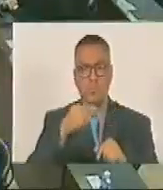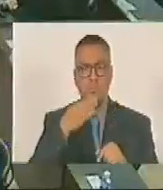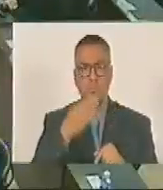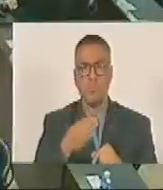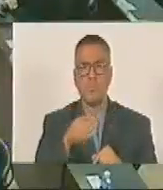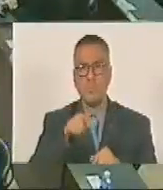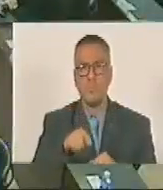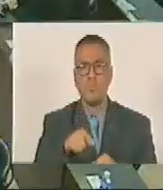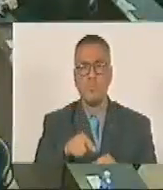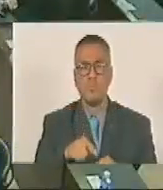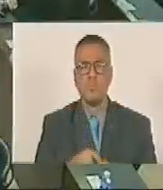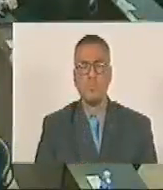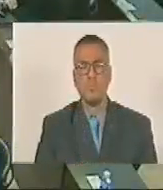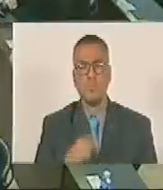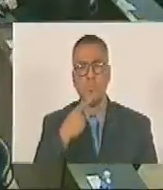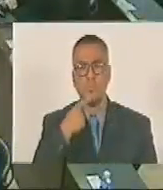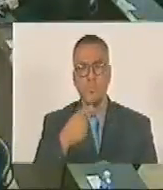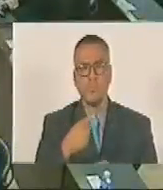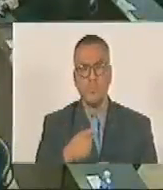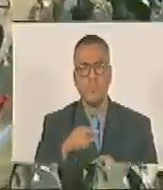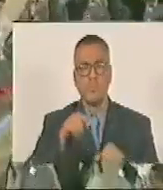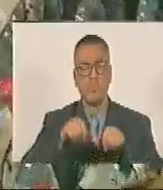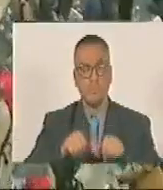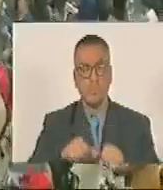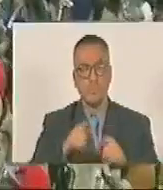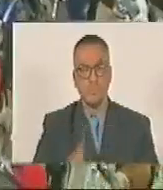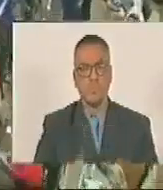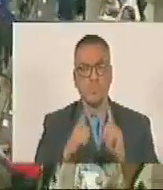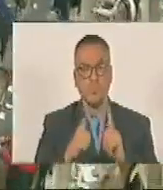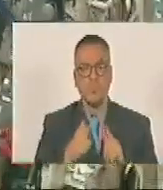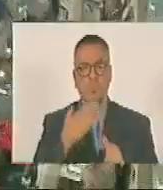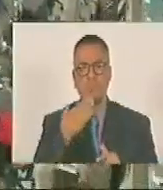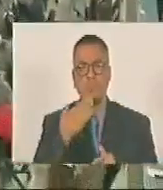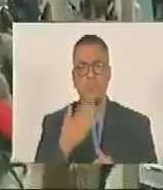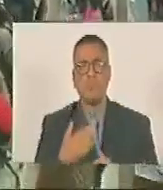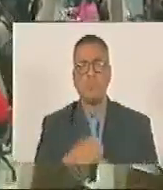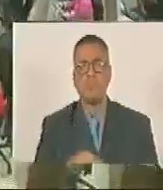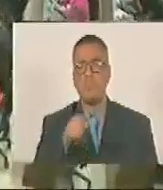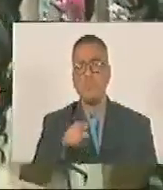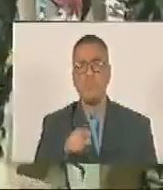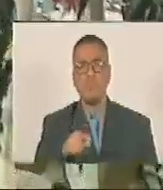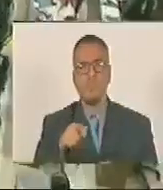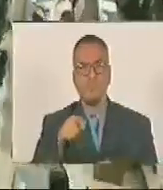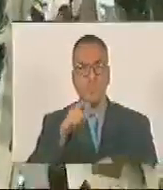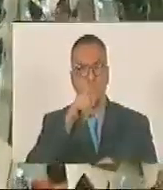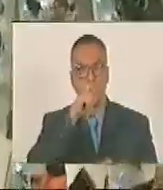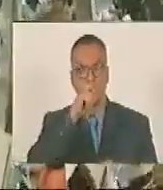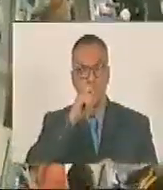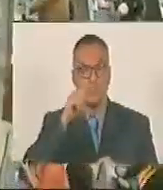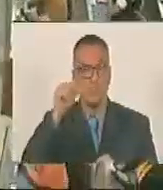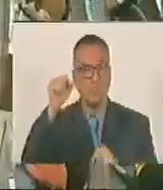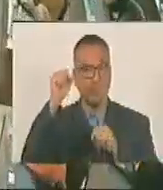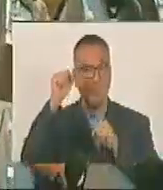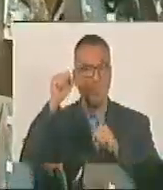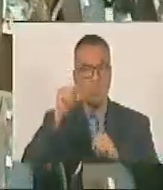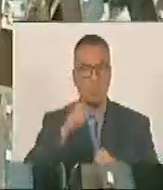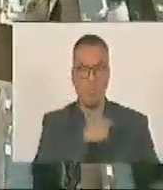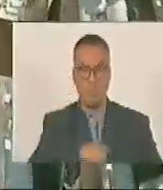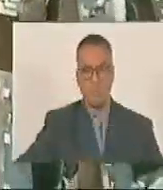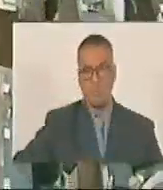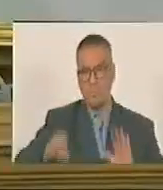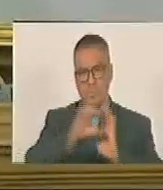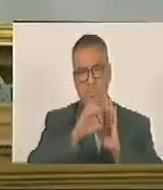Por tanto, se declara con lugar la autorización solicitada por el ciudadano Nicolás Maduro Moros,